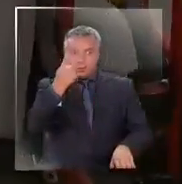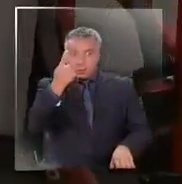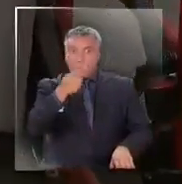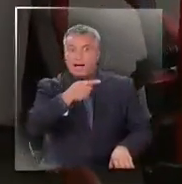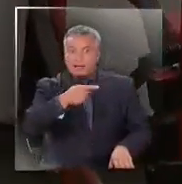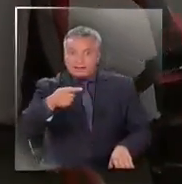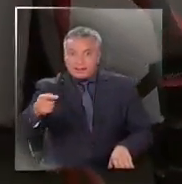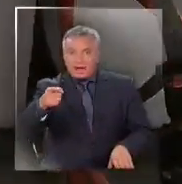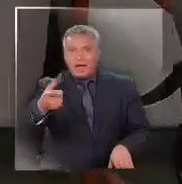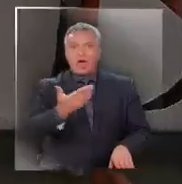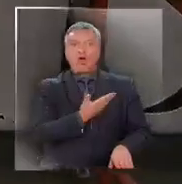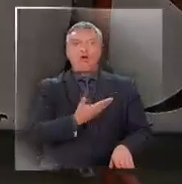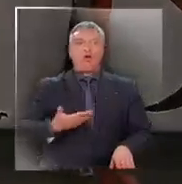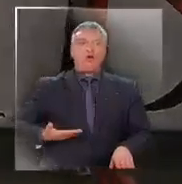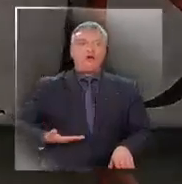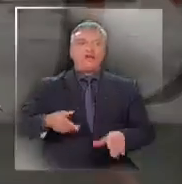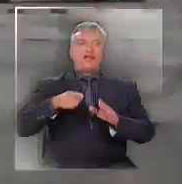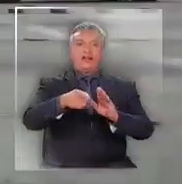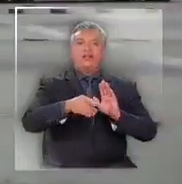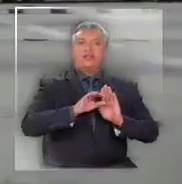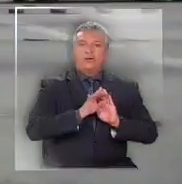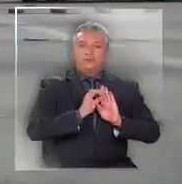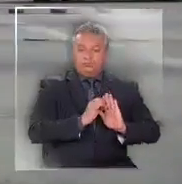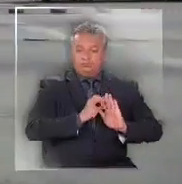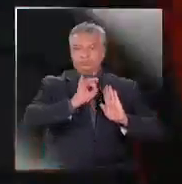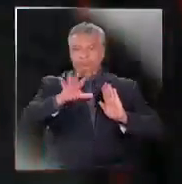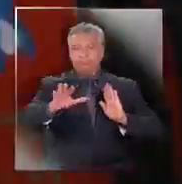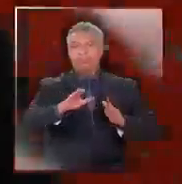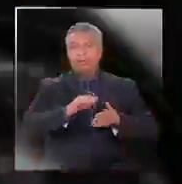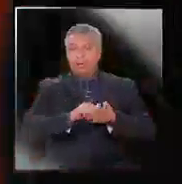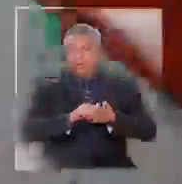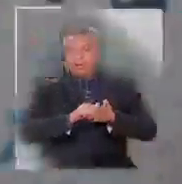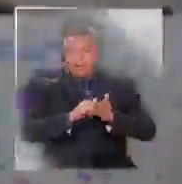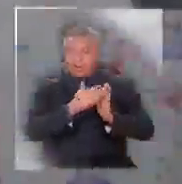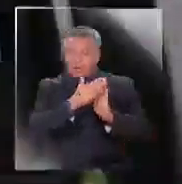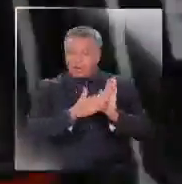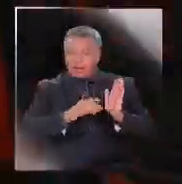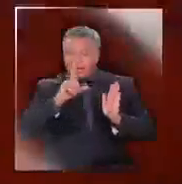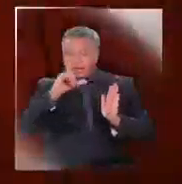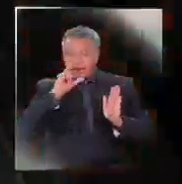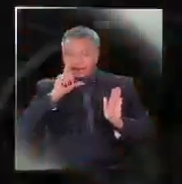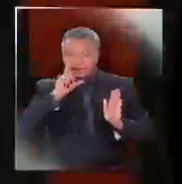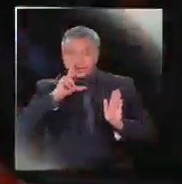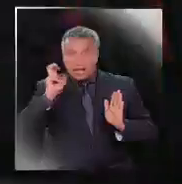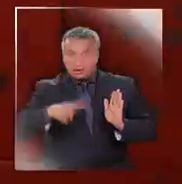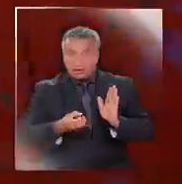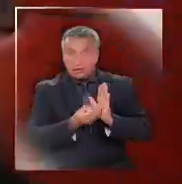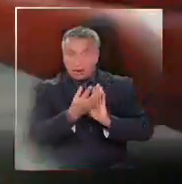que el gobierno envíe las bases de licitación del Transantiago a la Contraloría.